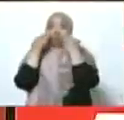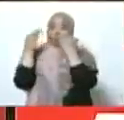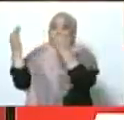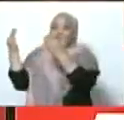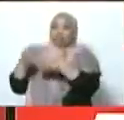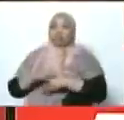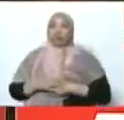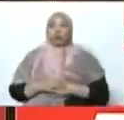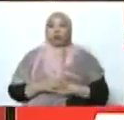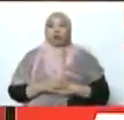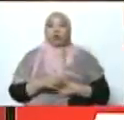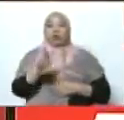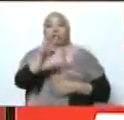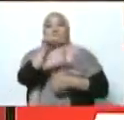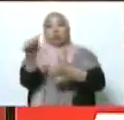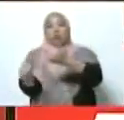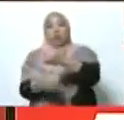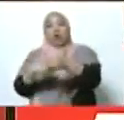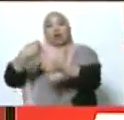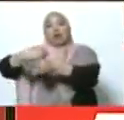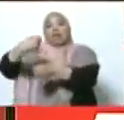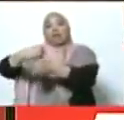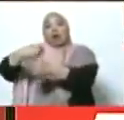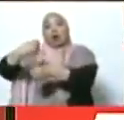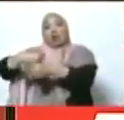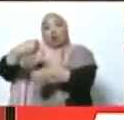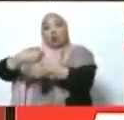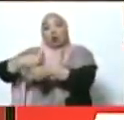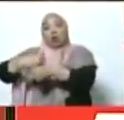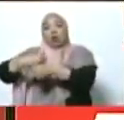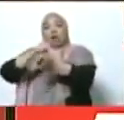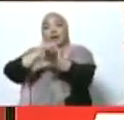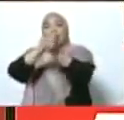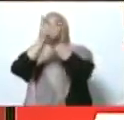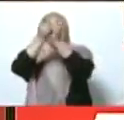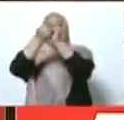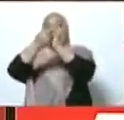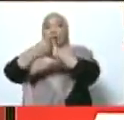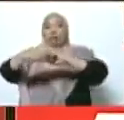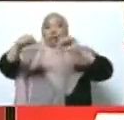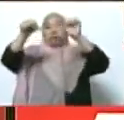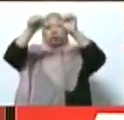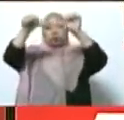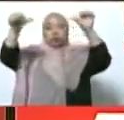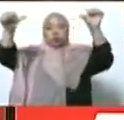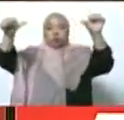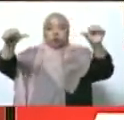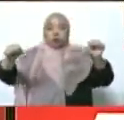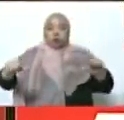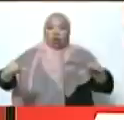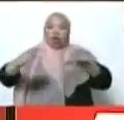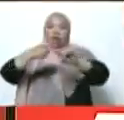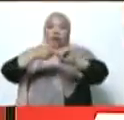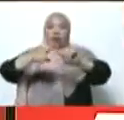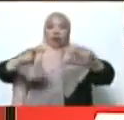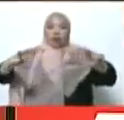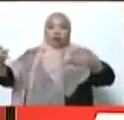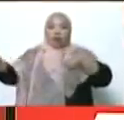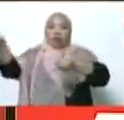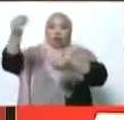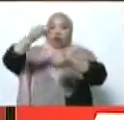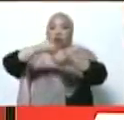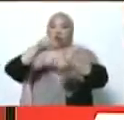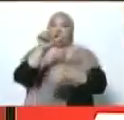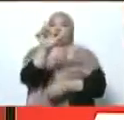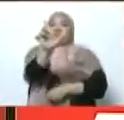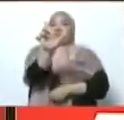Vicepresidencia para la clase obrera, otra estructura transversal dentro del otro sector transversal dentro de la estructura. Ahí